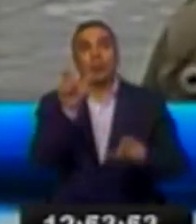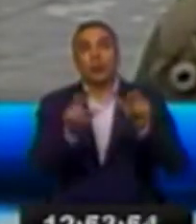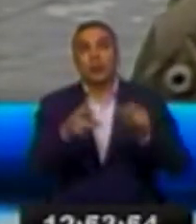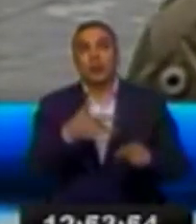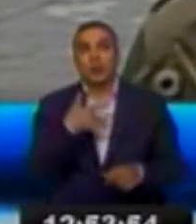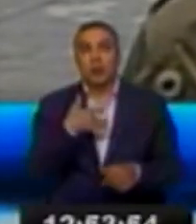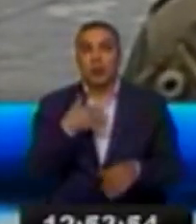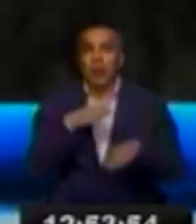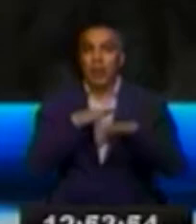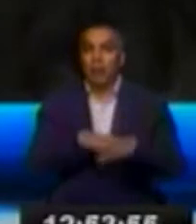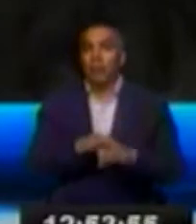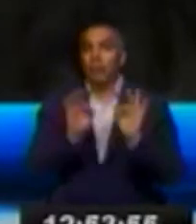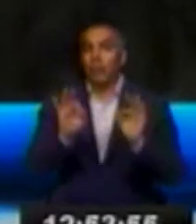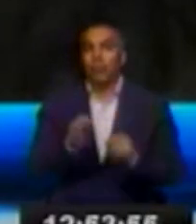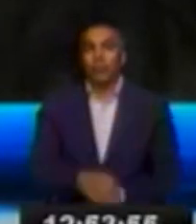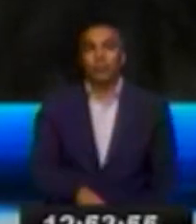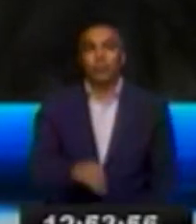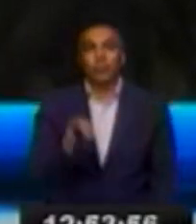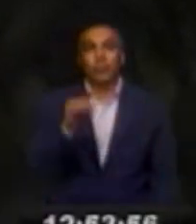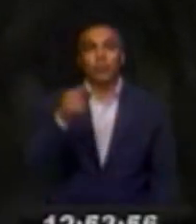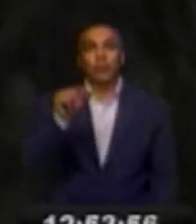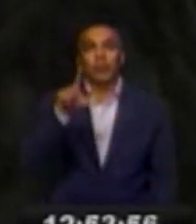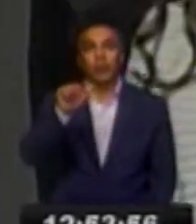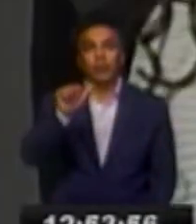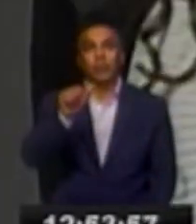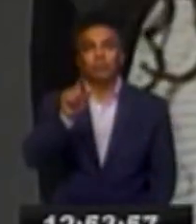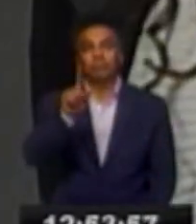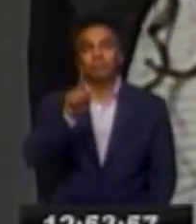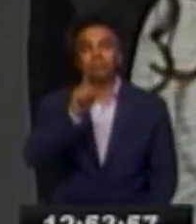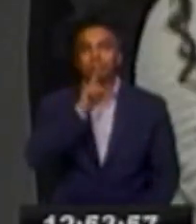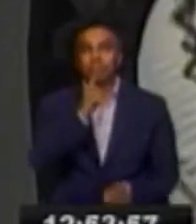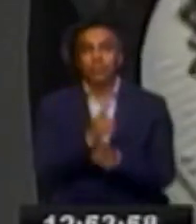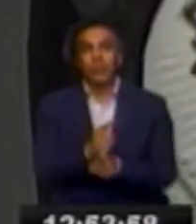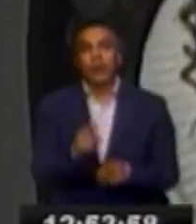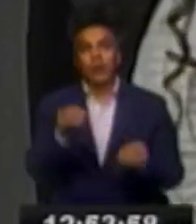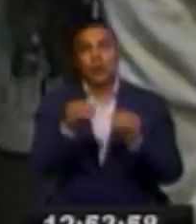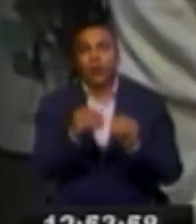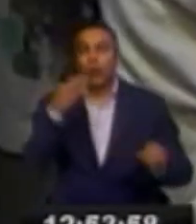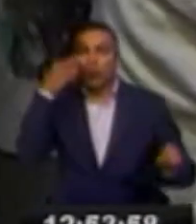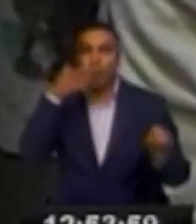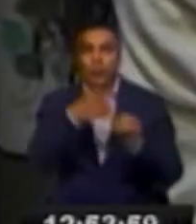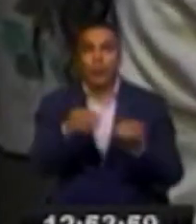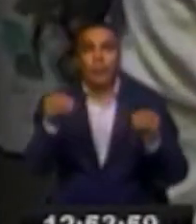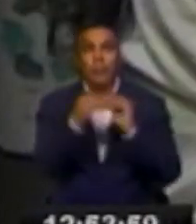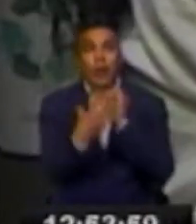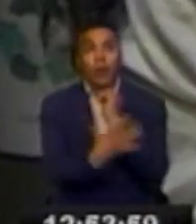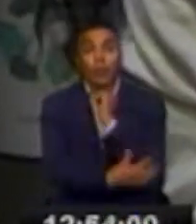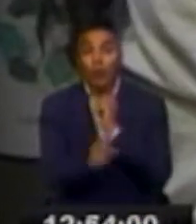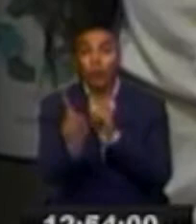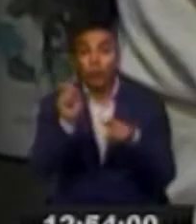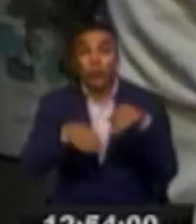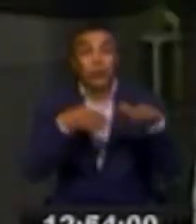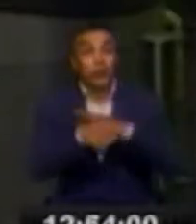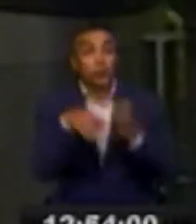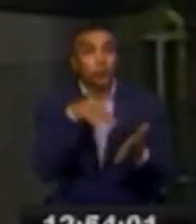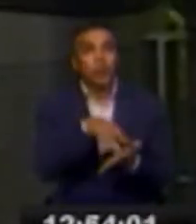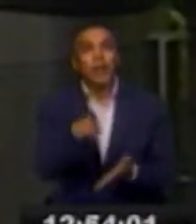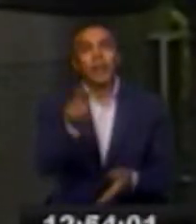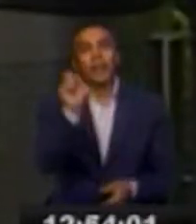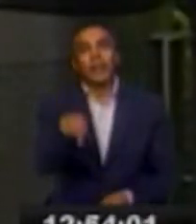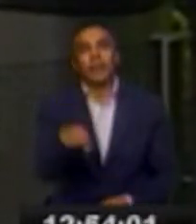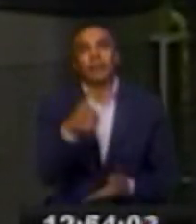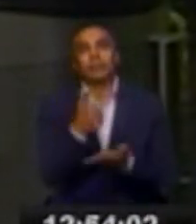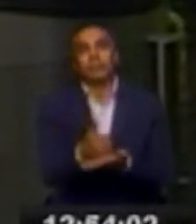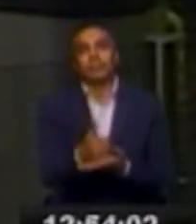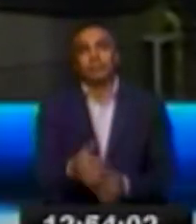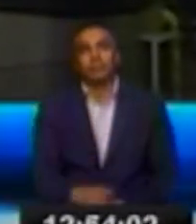sentir respaldados. Micaela Pazmiño está de acuerdo en que se priorice a quienes por su situación económica no pueden acceder a estudios. Sí se debe de tomar en